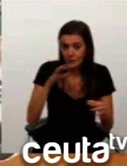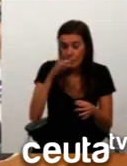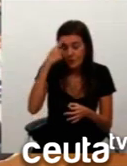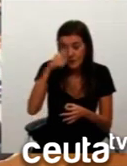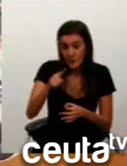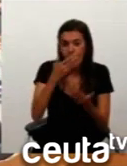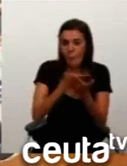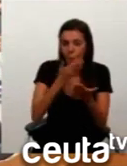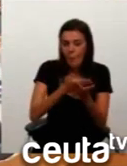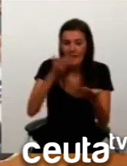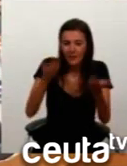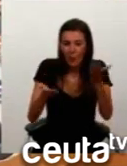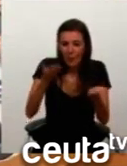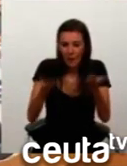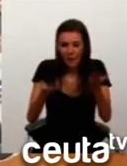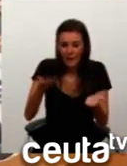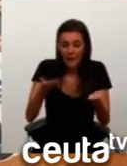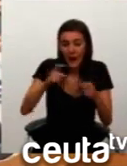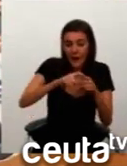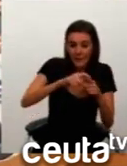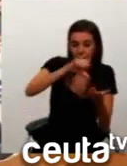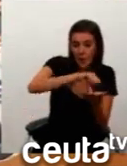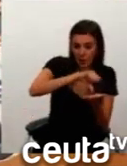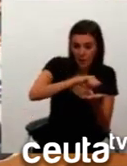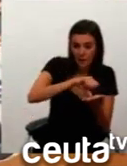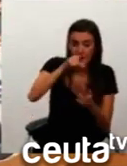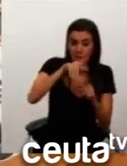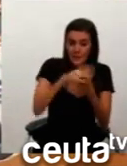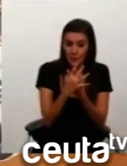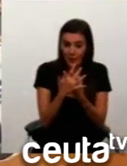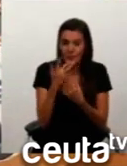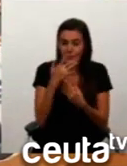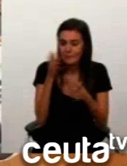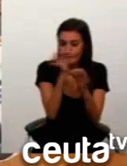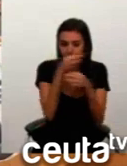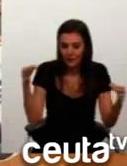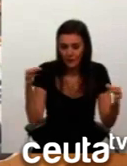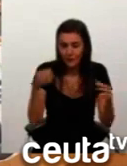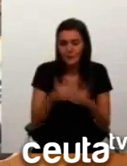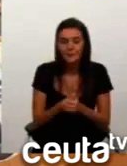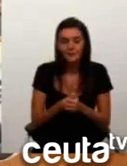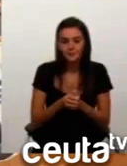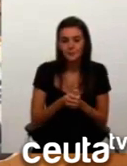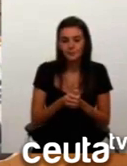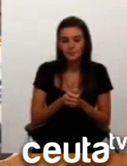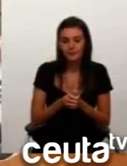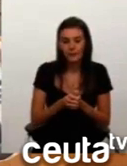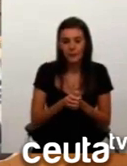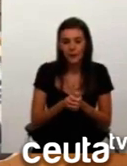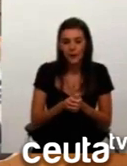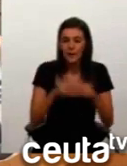siempre nos quiere equiparar al régimen local, pues esto le viene de perlas. Esto le viene de perlas.